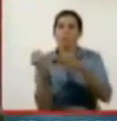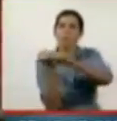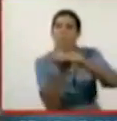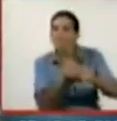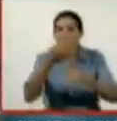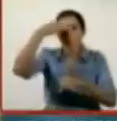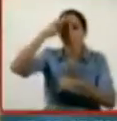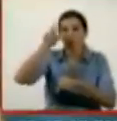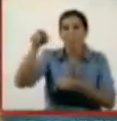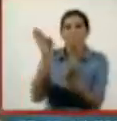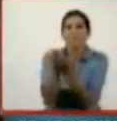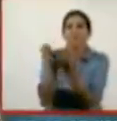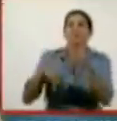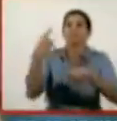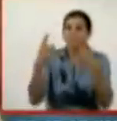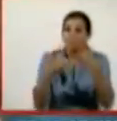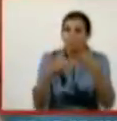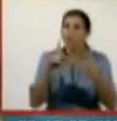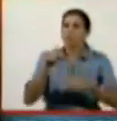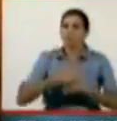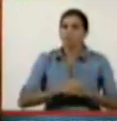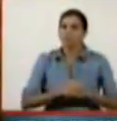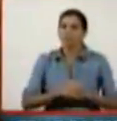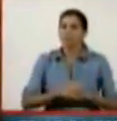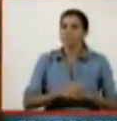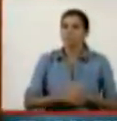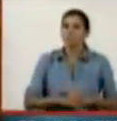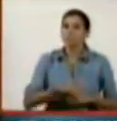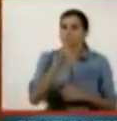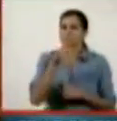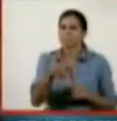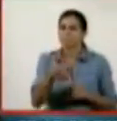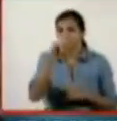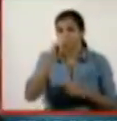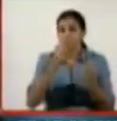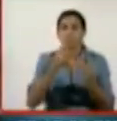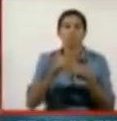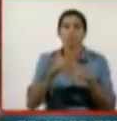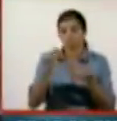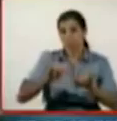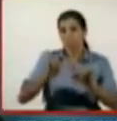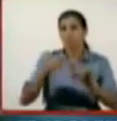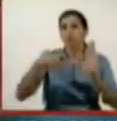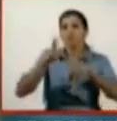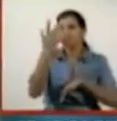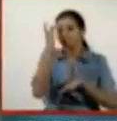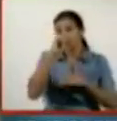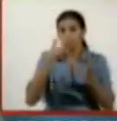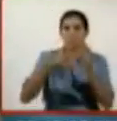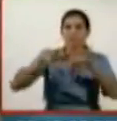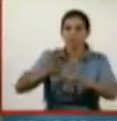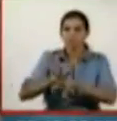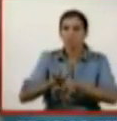Margarita y seguidamente continuaría con la Trágica jornada del 12 de febrero del 2014 contra la